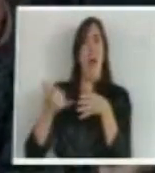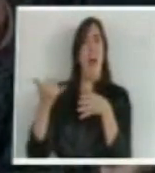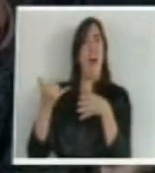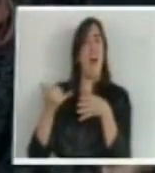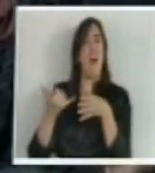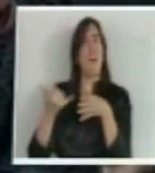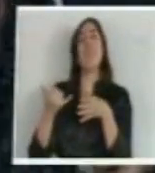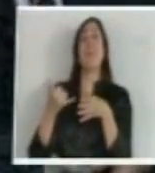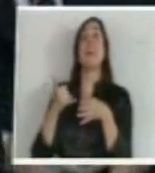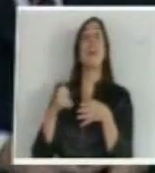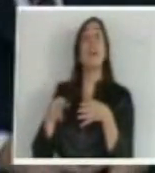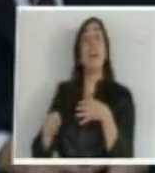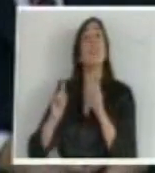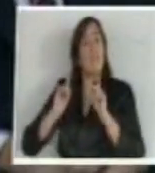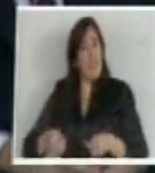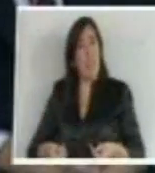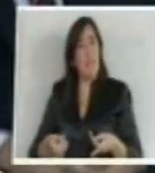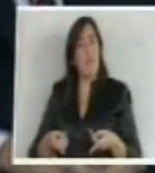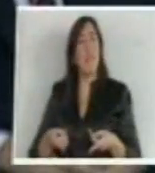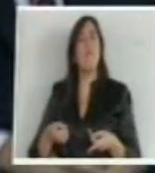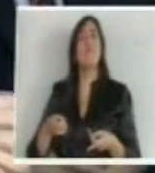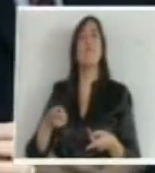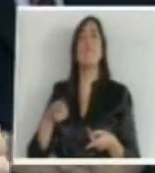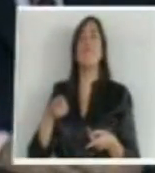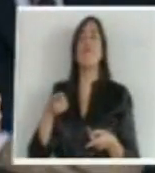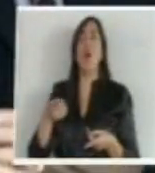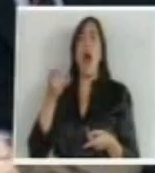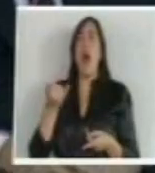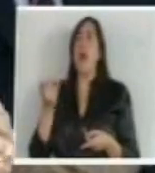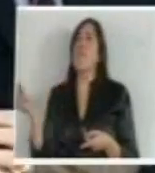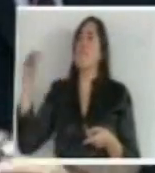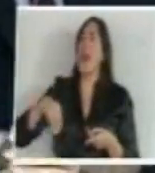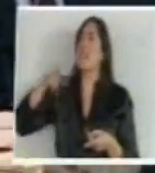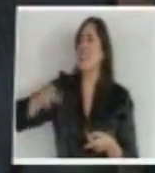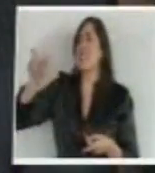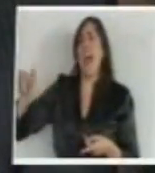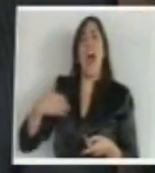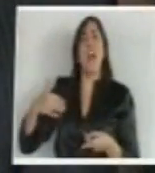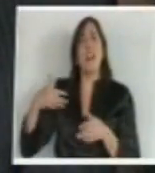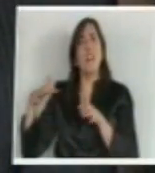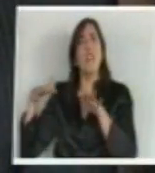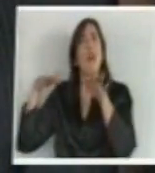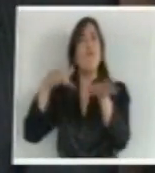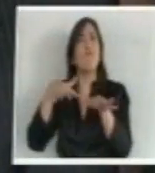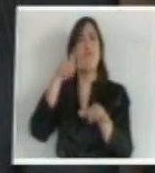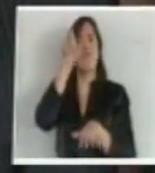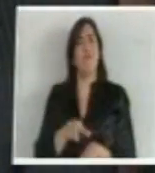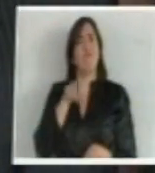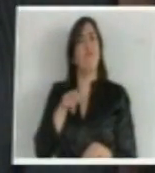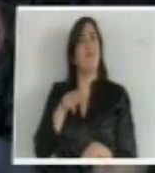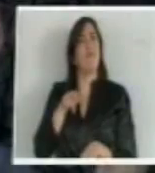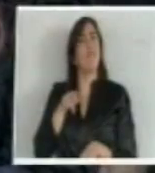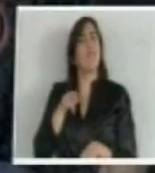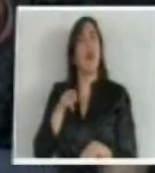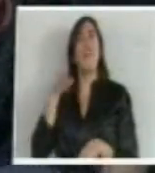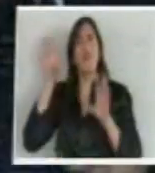también se animó la voluntad de millones y millones de argentinos que volvieron